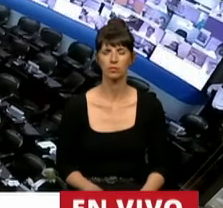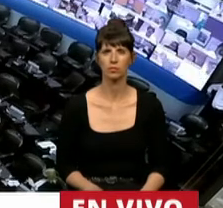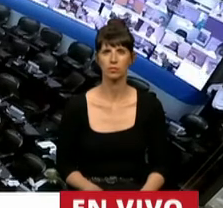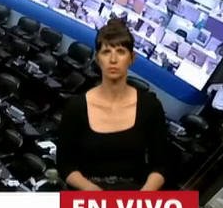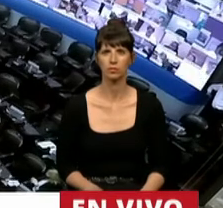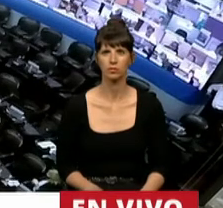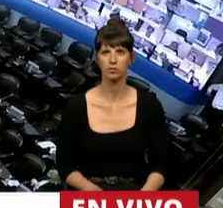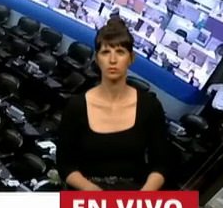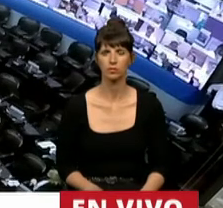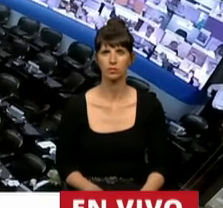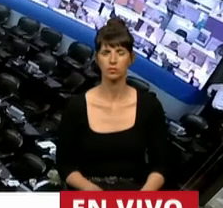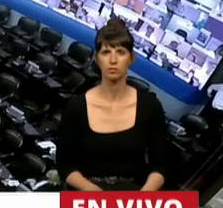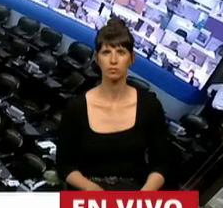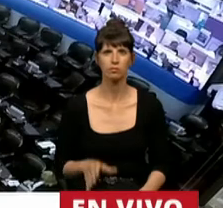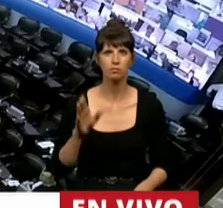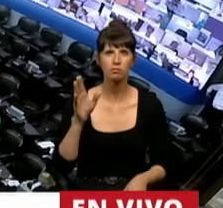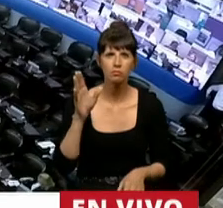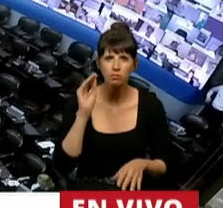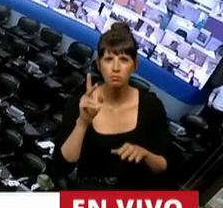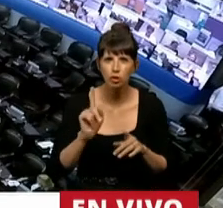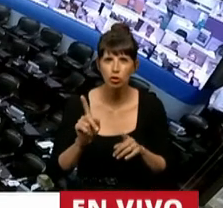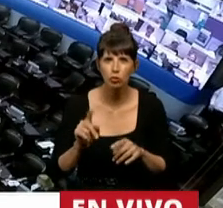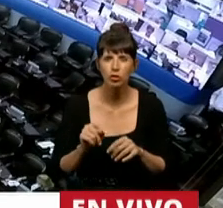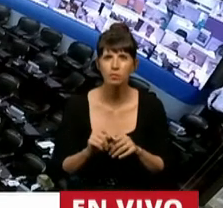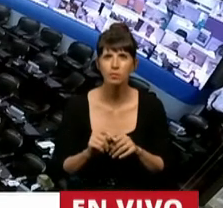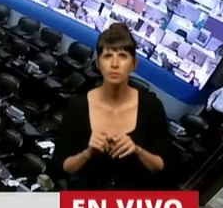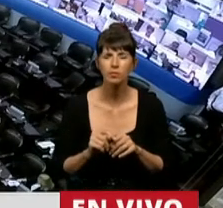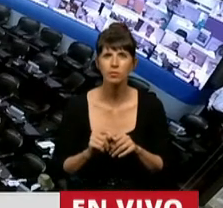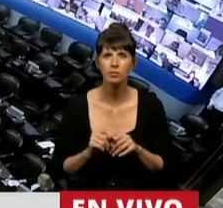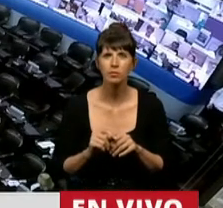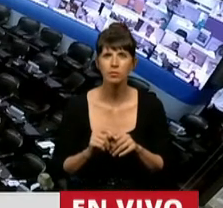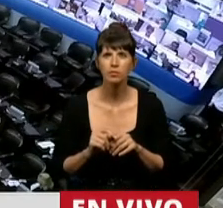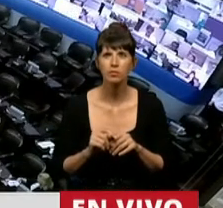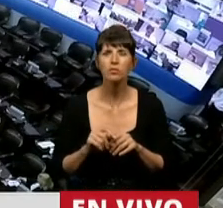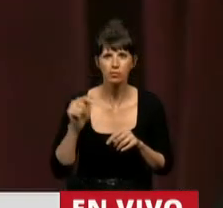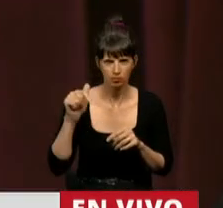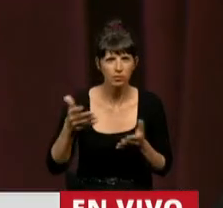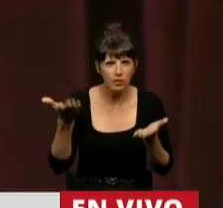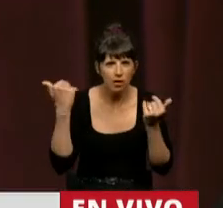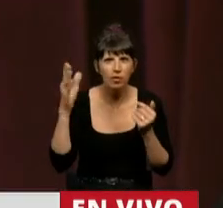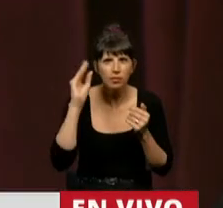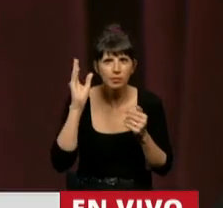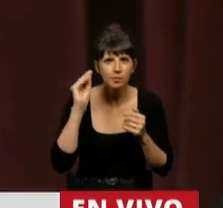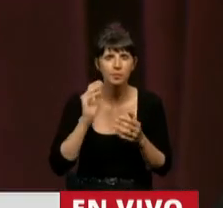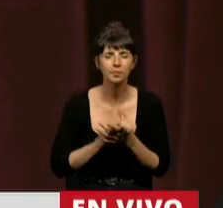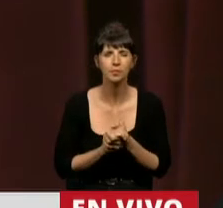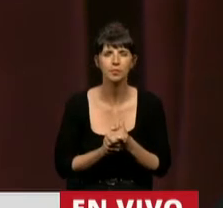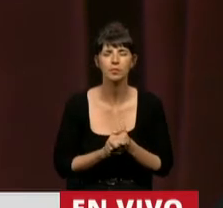de ley. Sí, diputado. ¿Sí? Ahí lo escuchamos y lo estamos viendo.